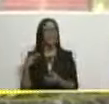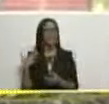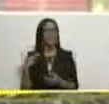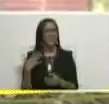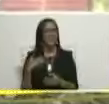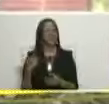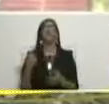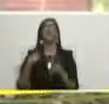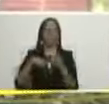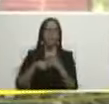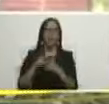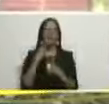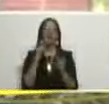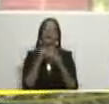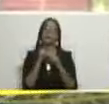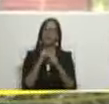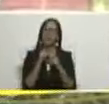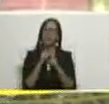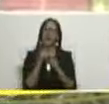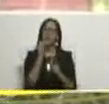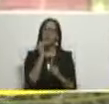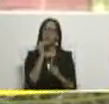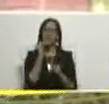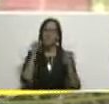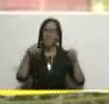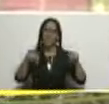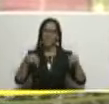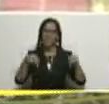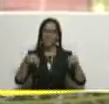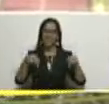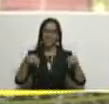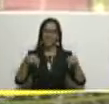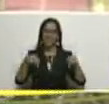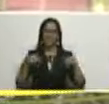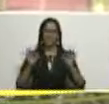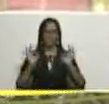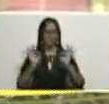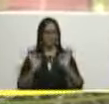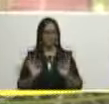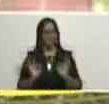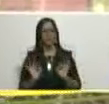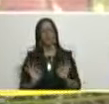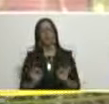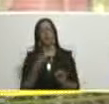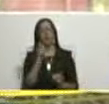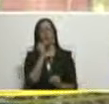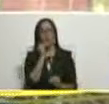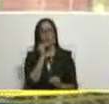Y vamos a darle la palabra a una muchacha de acá, precisamente una joven de